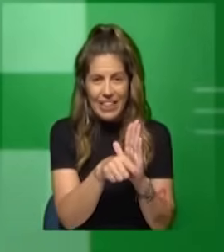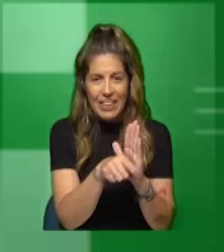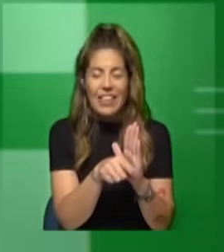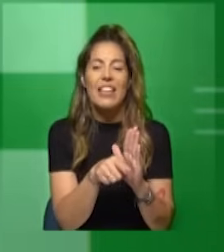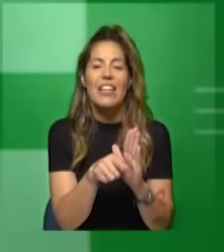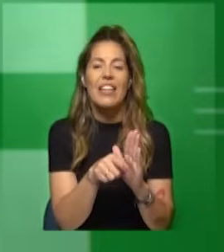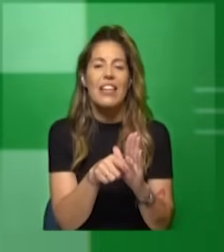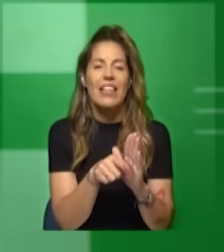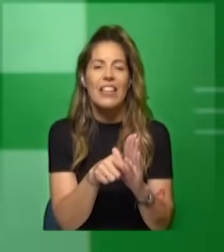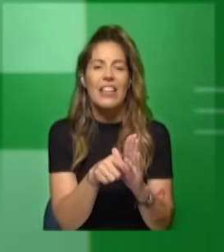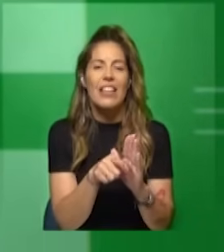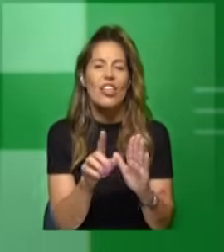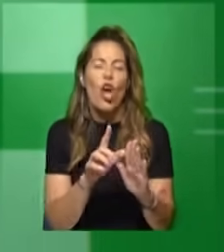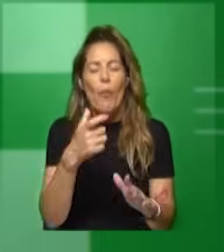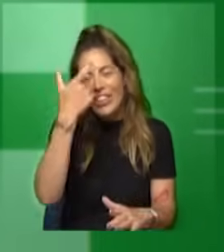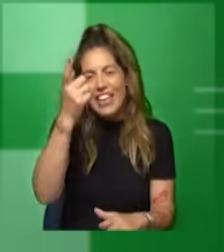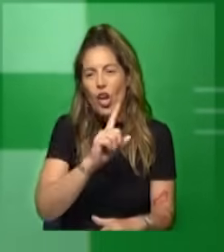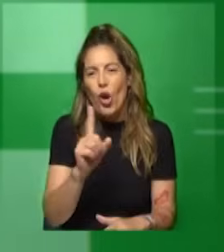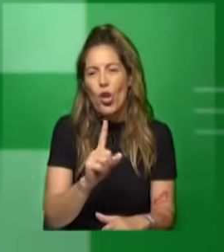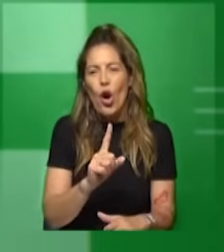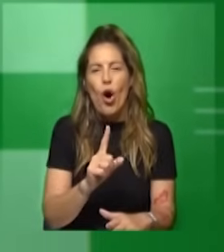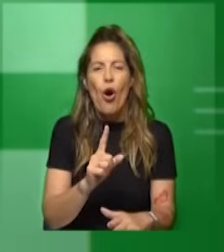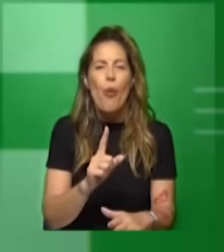pasaron, no hay que ponerse muy técnico, pero pasaron